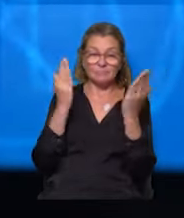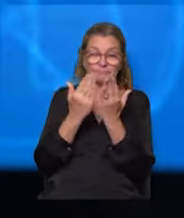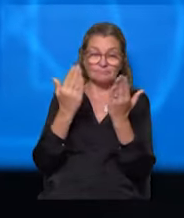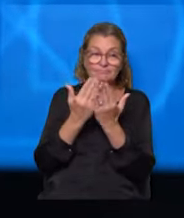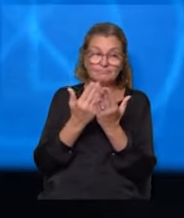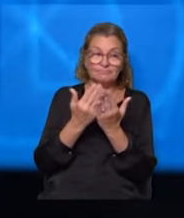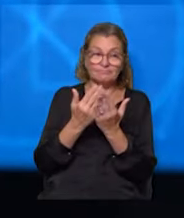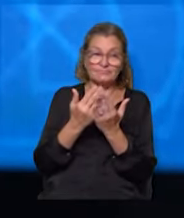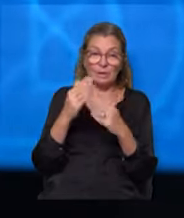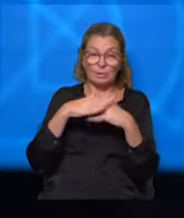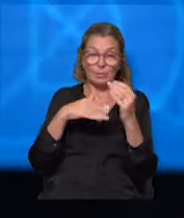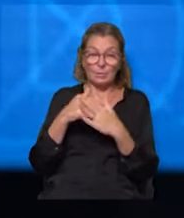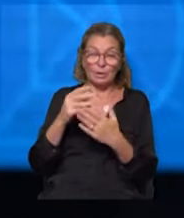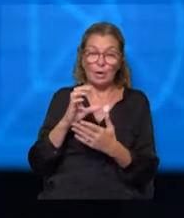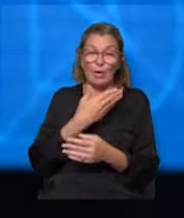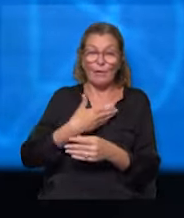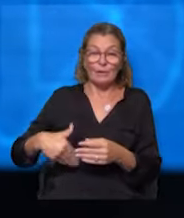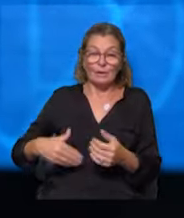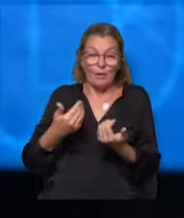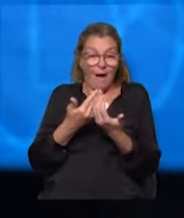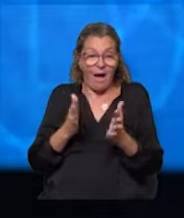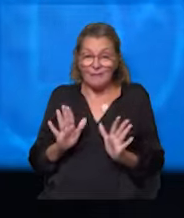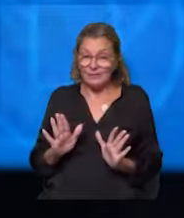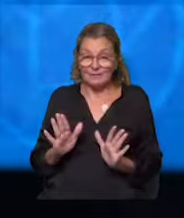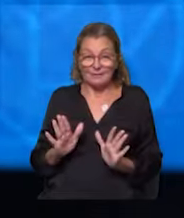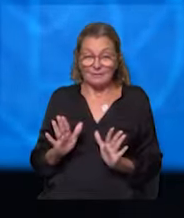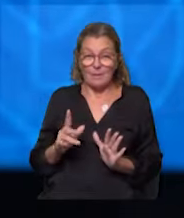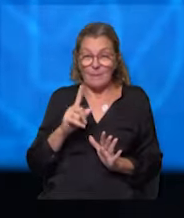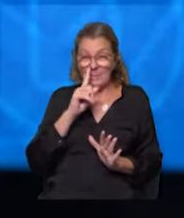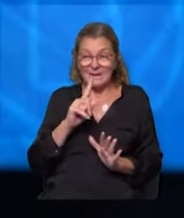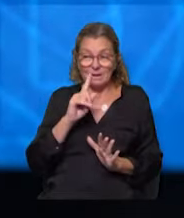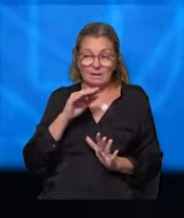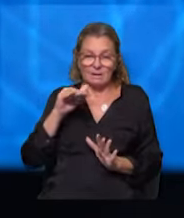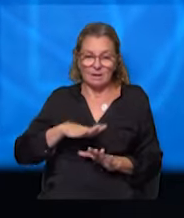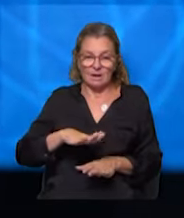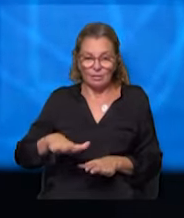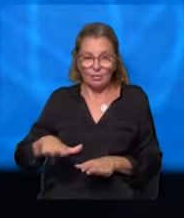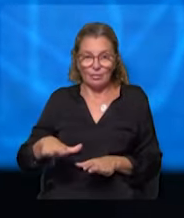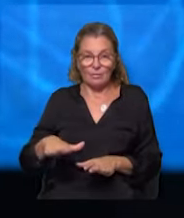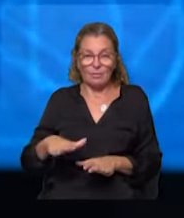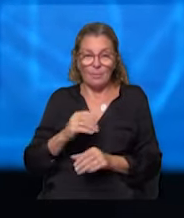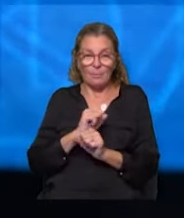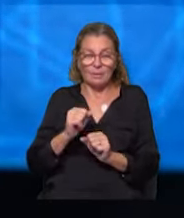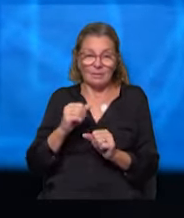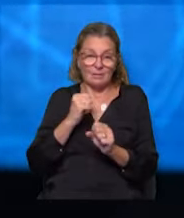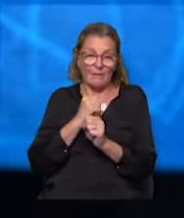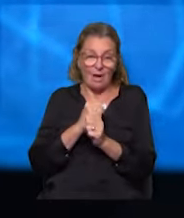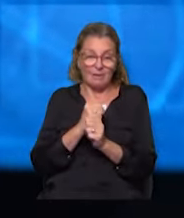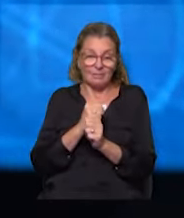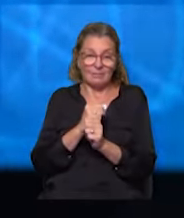no pone los recursos para que los caif que atienden miles y miles de chiquilines este puedan estar